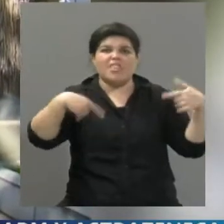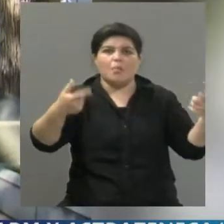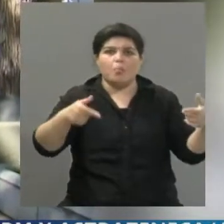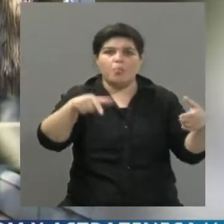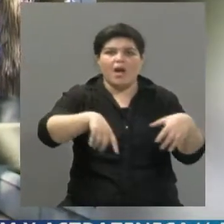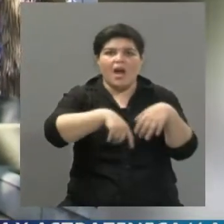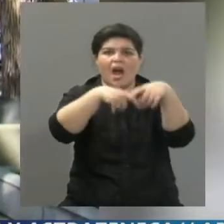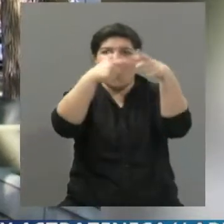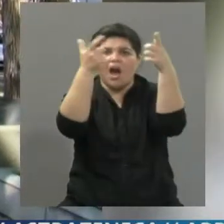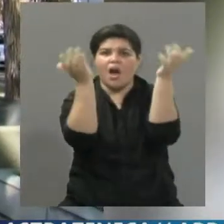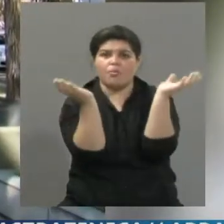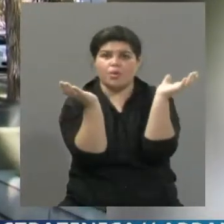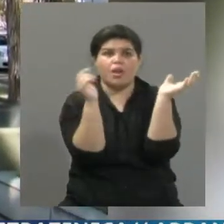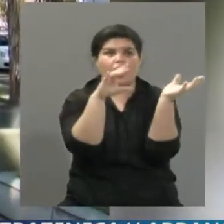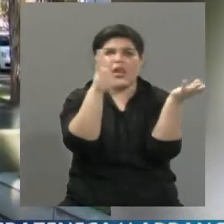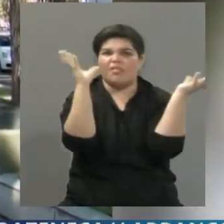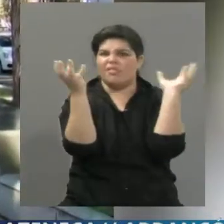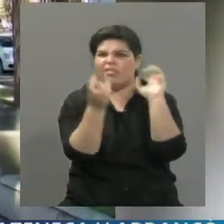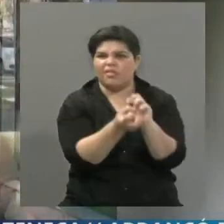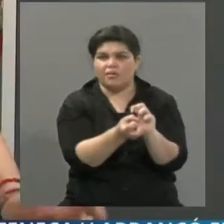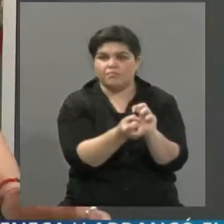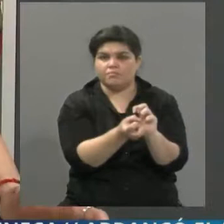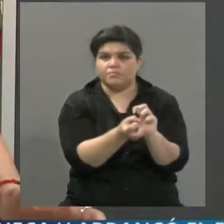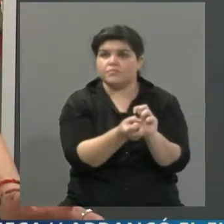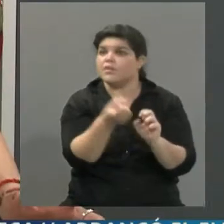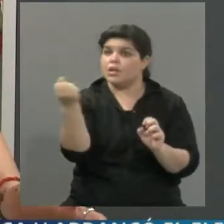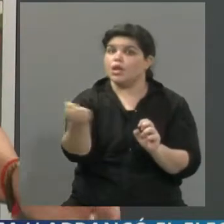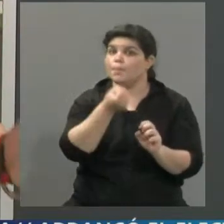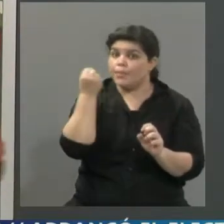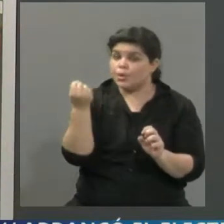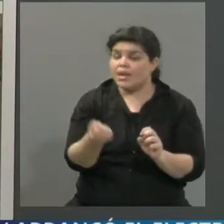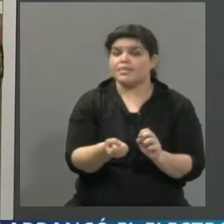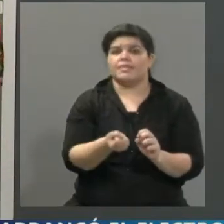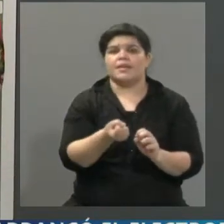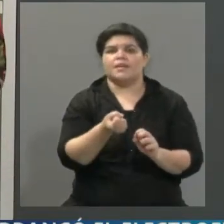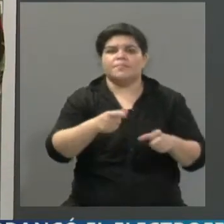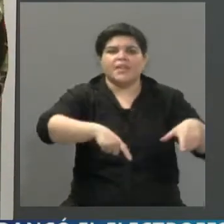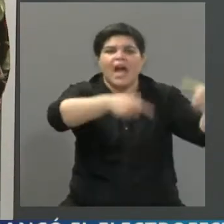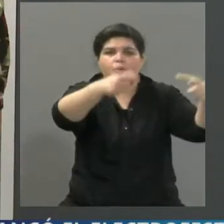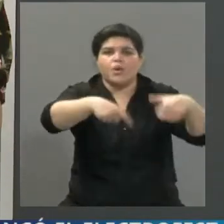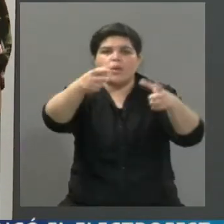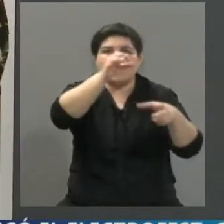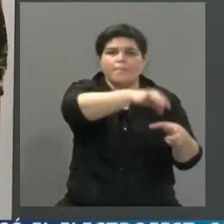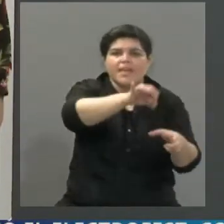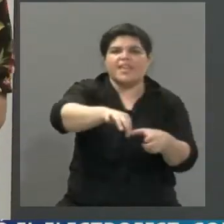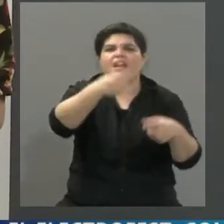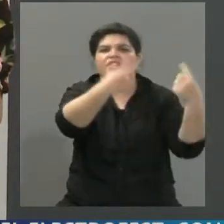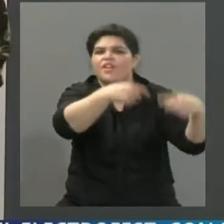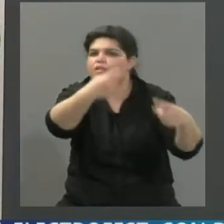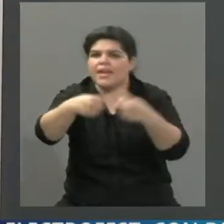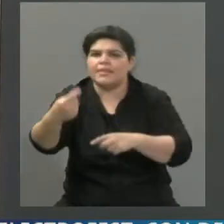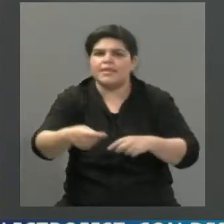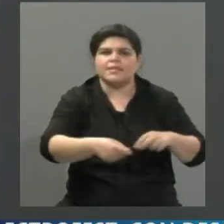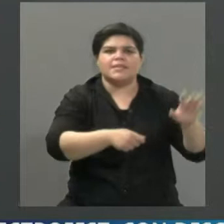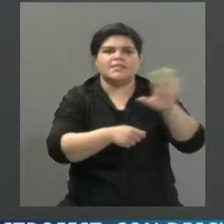que haya muchas especies, las mejores. Ah, bien, está bueno ese dato, porque a veces por ahí nosotros queremos hacer un aporte en nuestra casa,